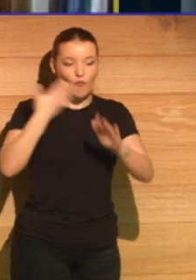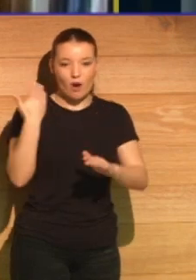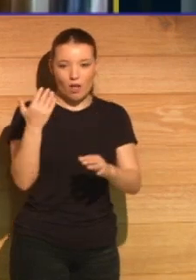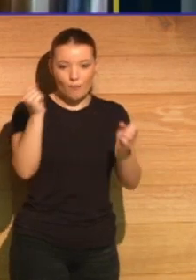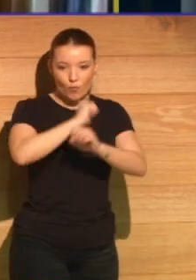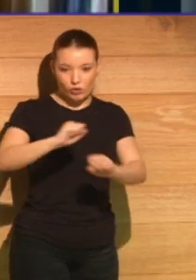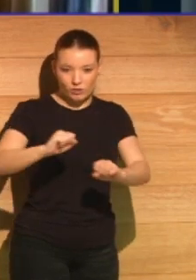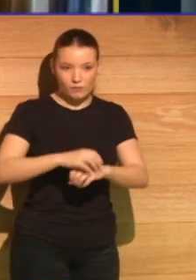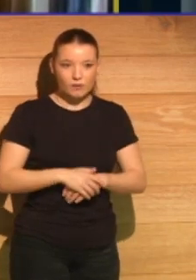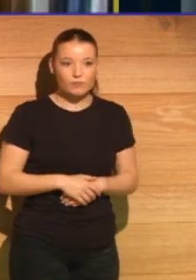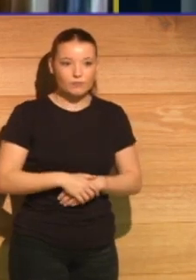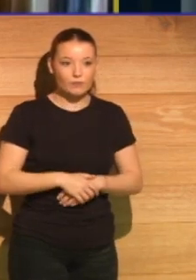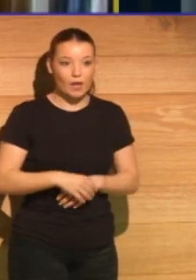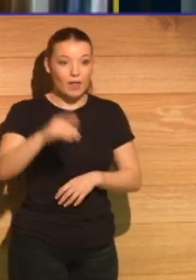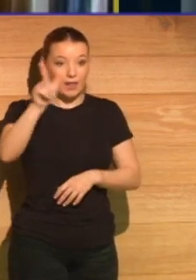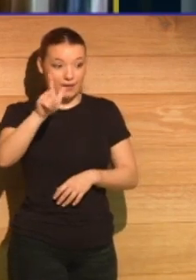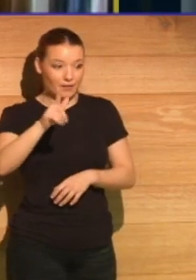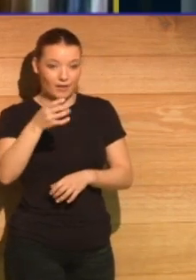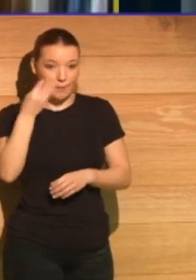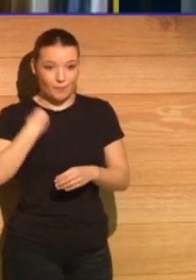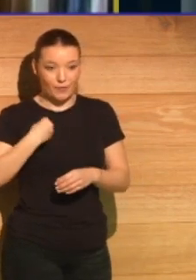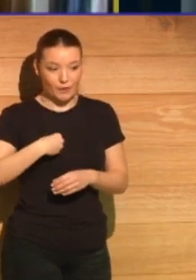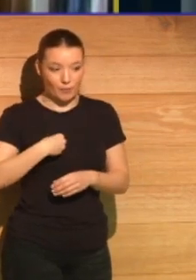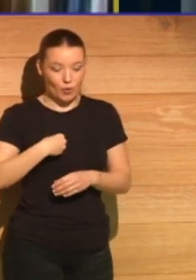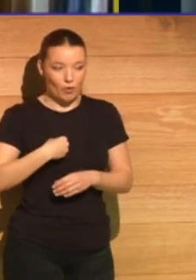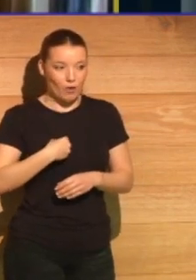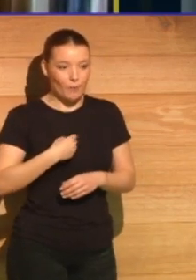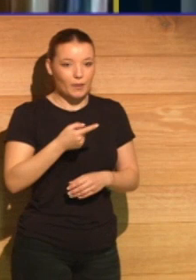letras también, los de ciencias que son cabezas cuadradas,